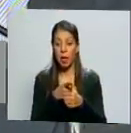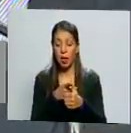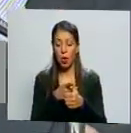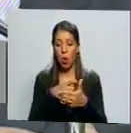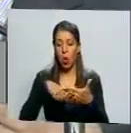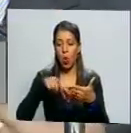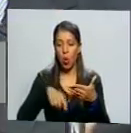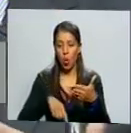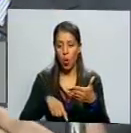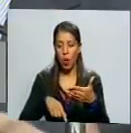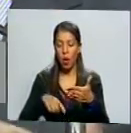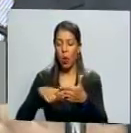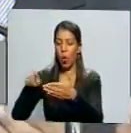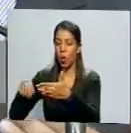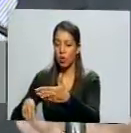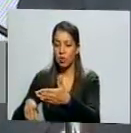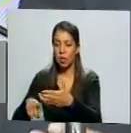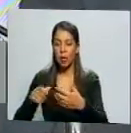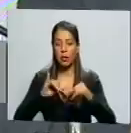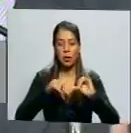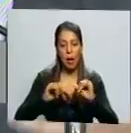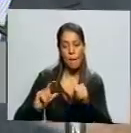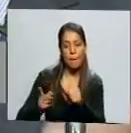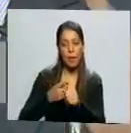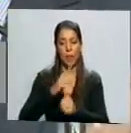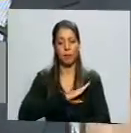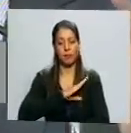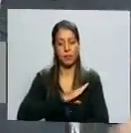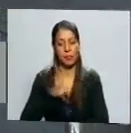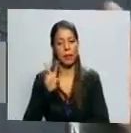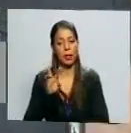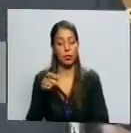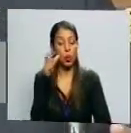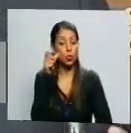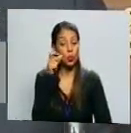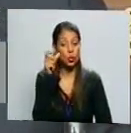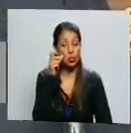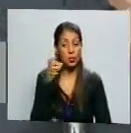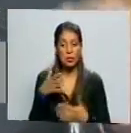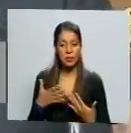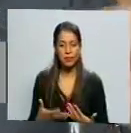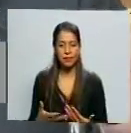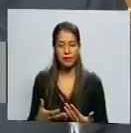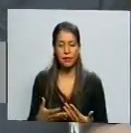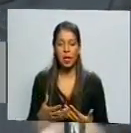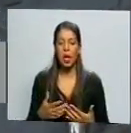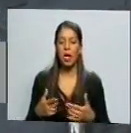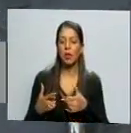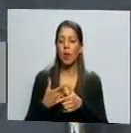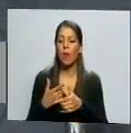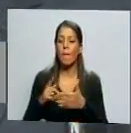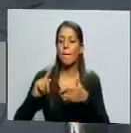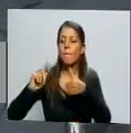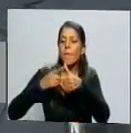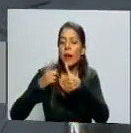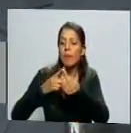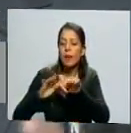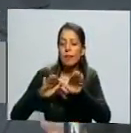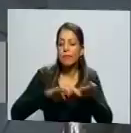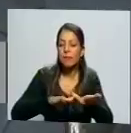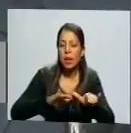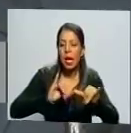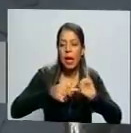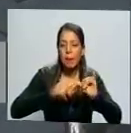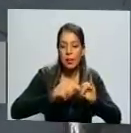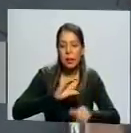priorizarlos. Y los controles vienen establecidos entonces en función de garantizar la prioridad que se le está dando a la